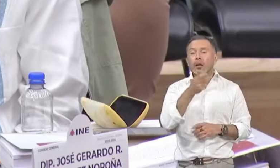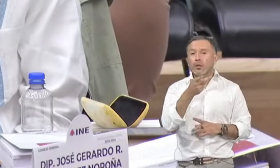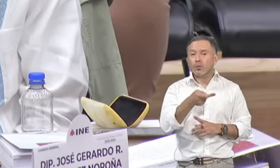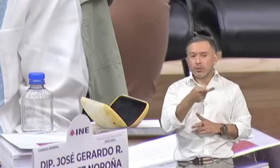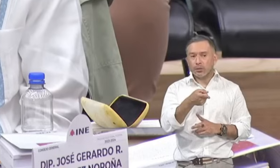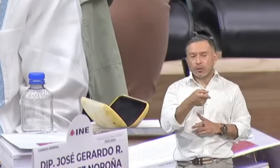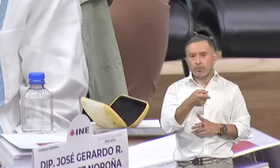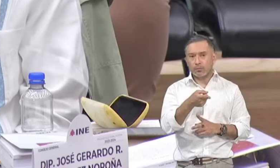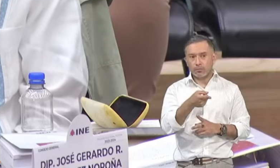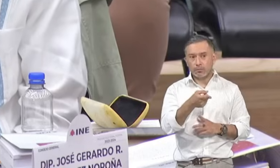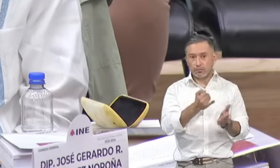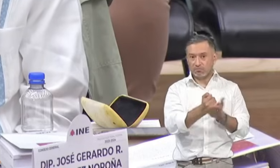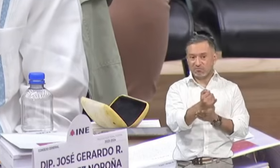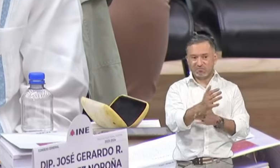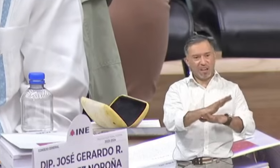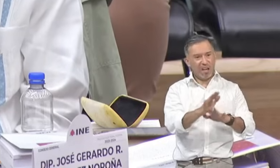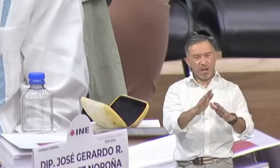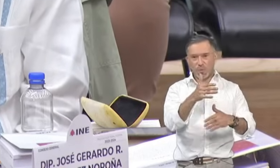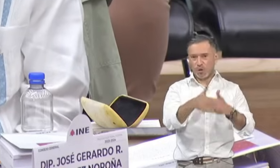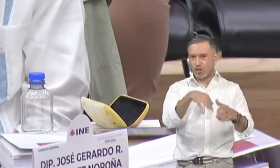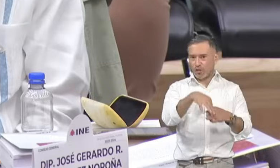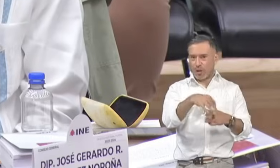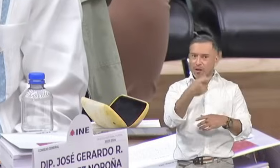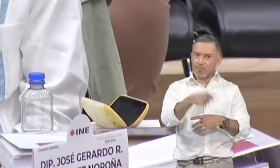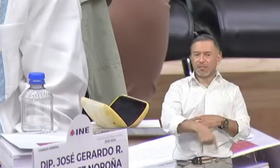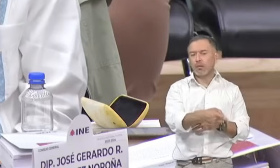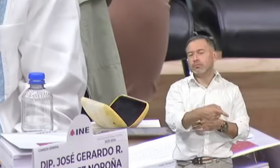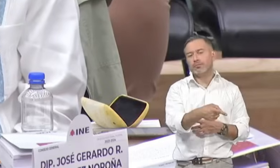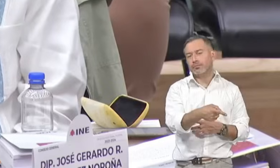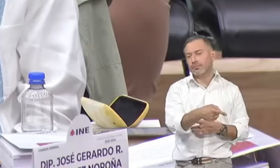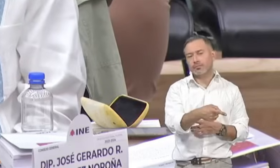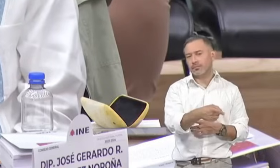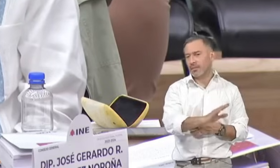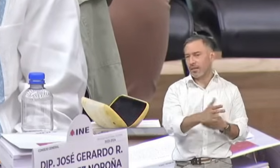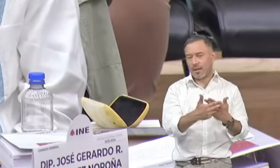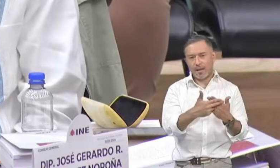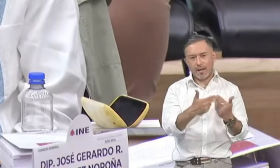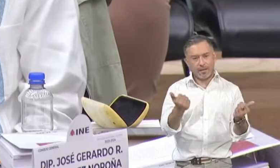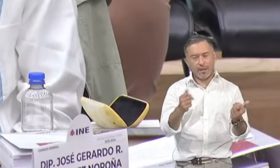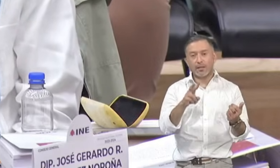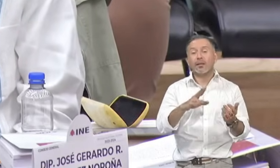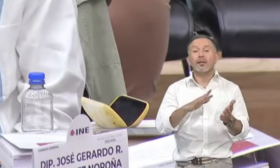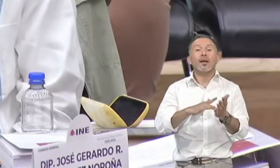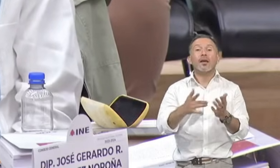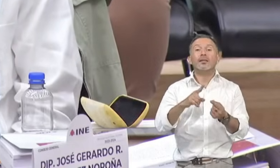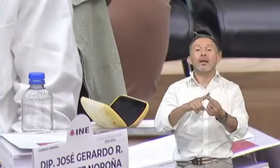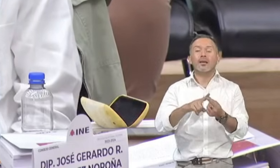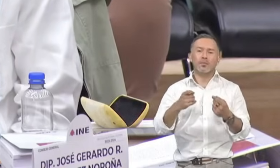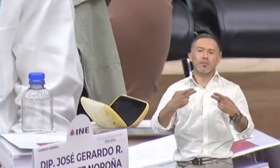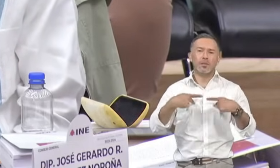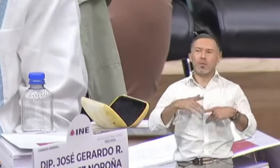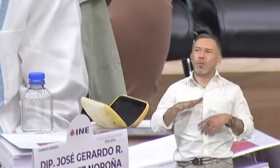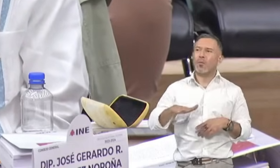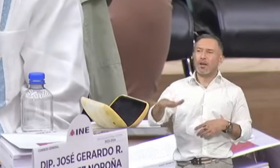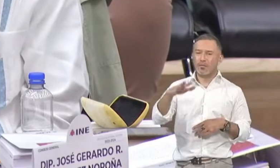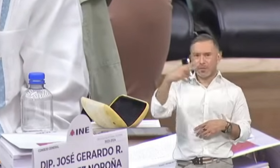un proceso electoral. Quien define quién asume una responsabilidad pública es el pueblo de México, en este caso, con